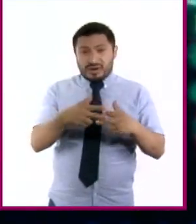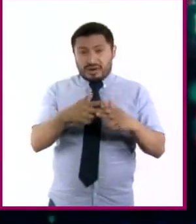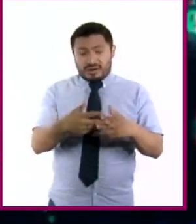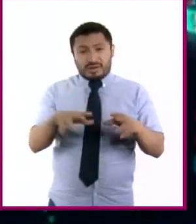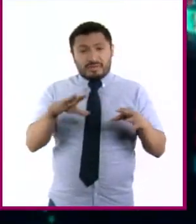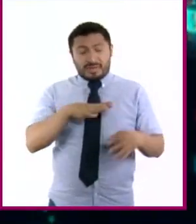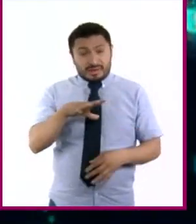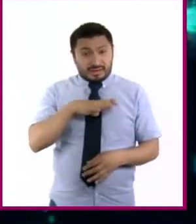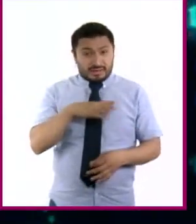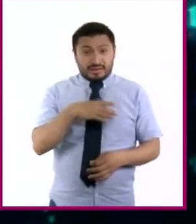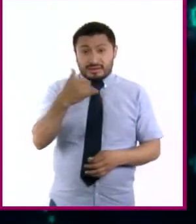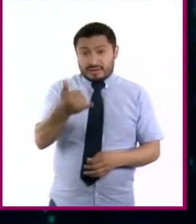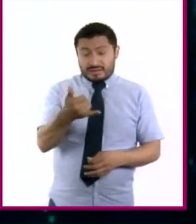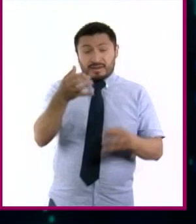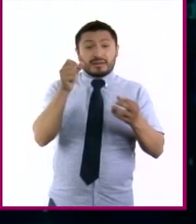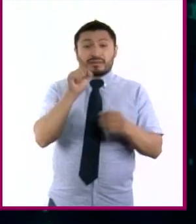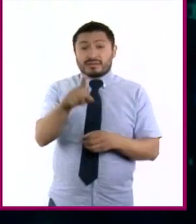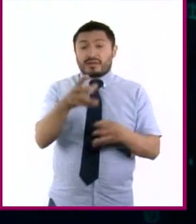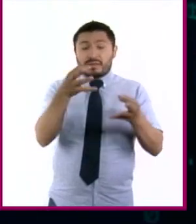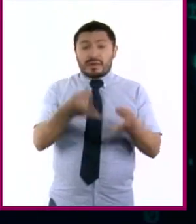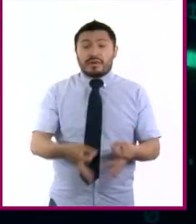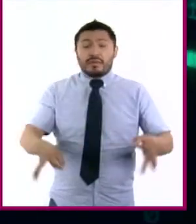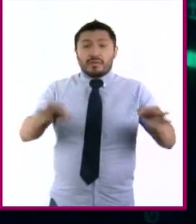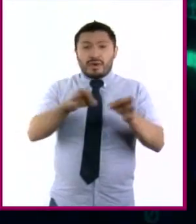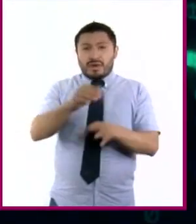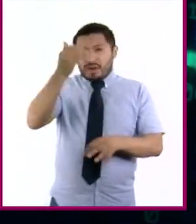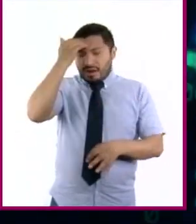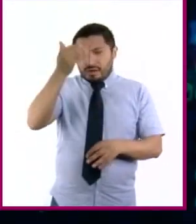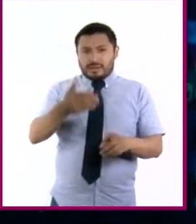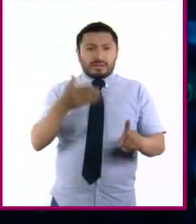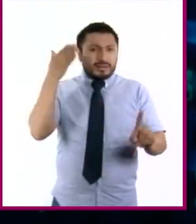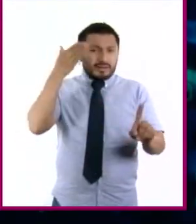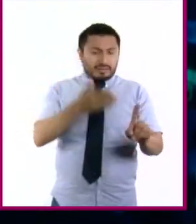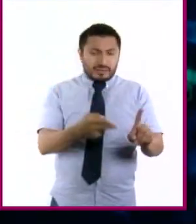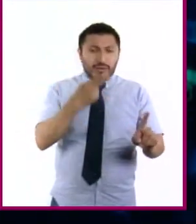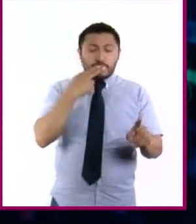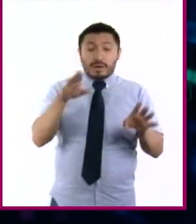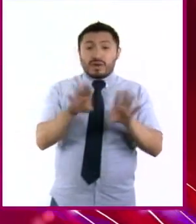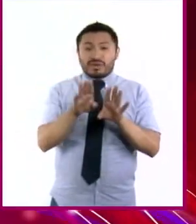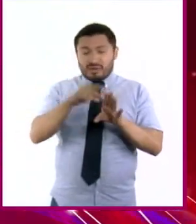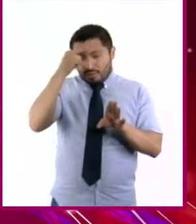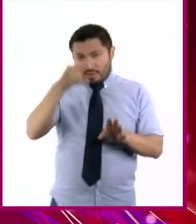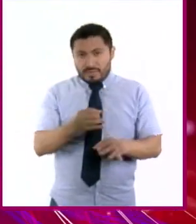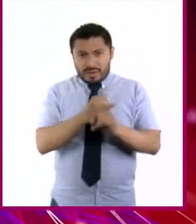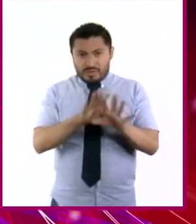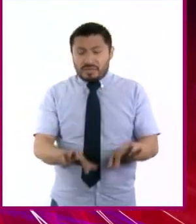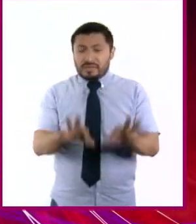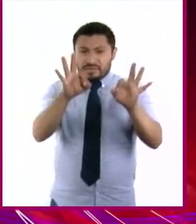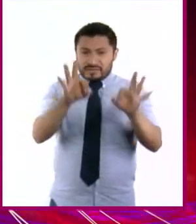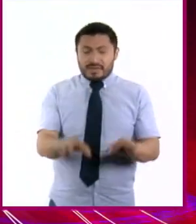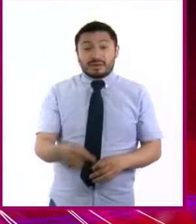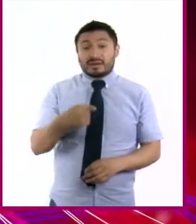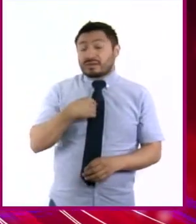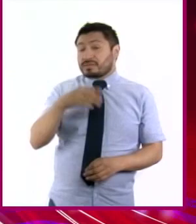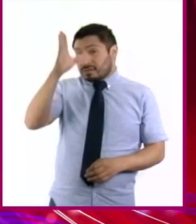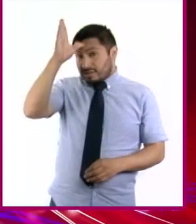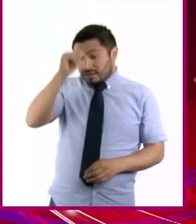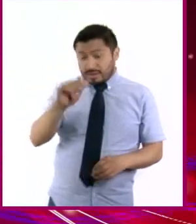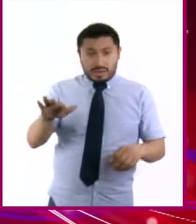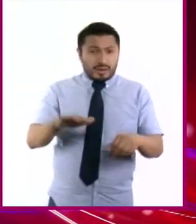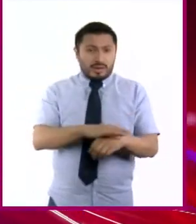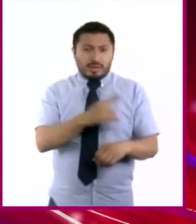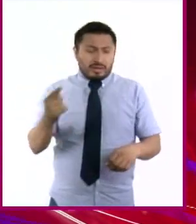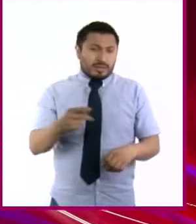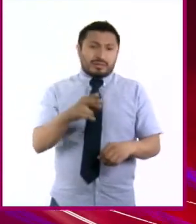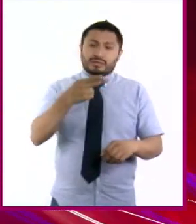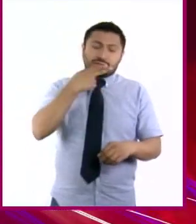disponibles, es fundamental conocer cómo funcionan para sacarles el mejor provecho. Estoy de acuerdo, Axel, porque de nada nos sirve